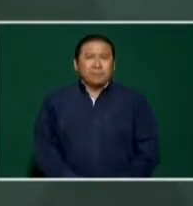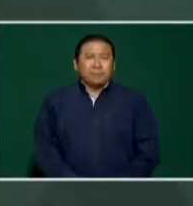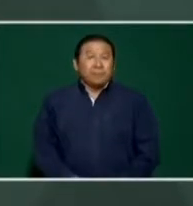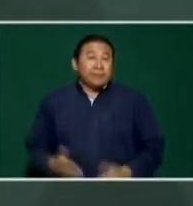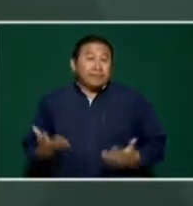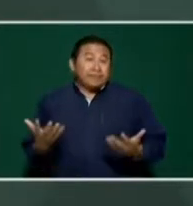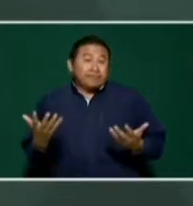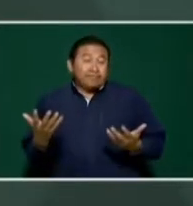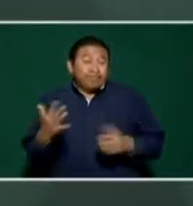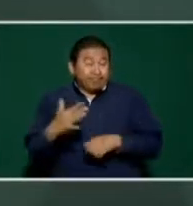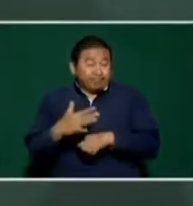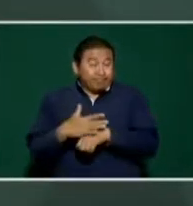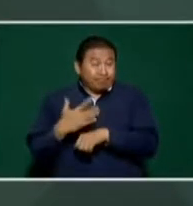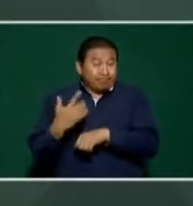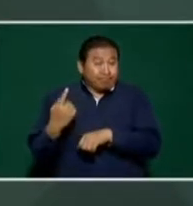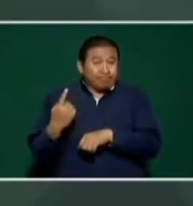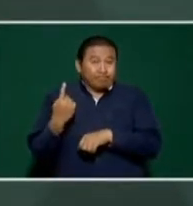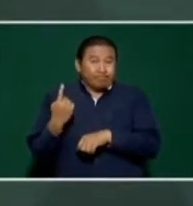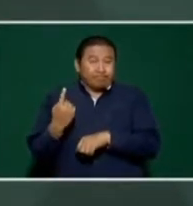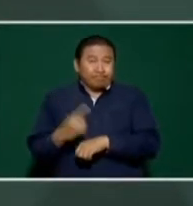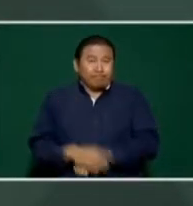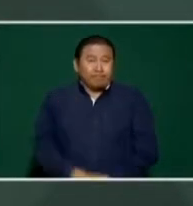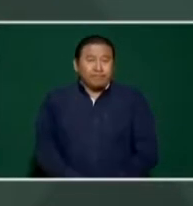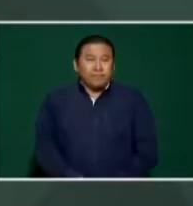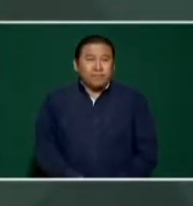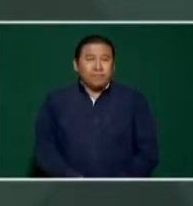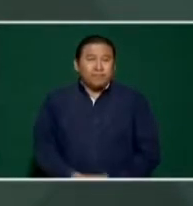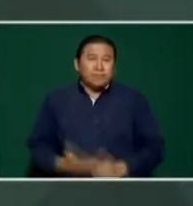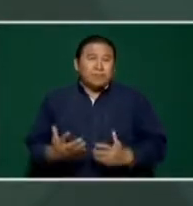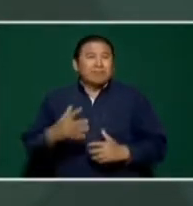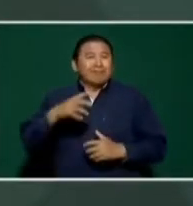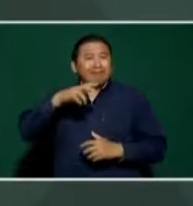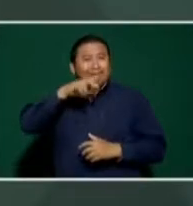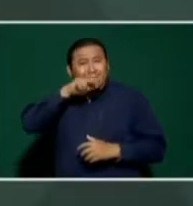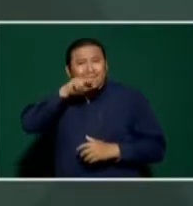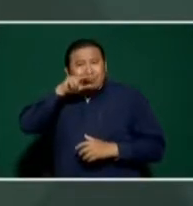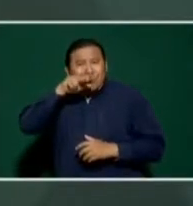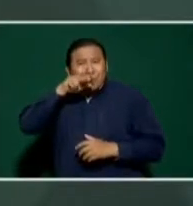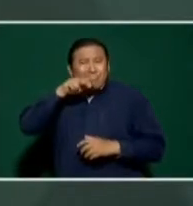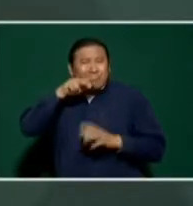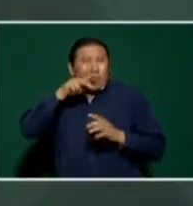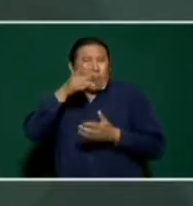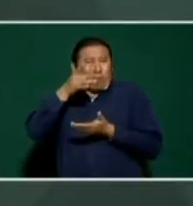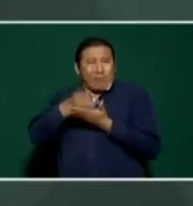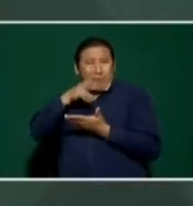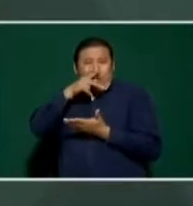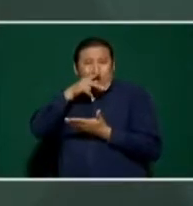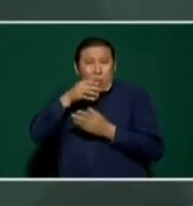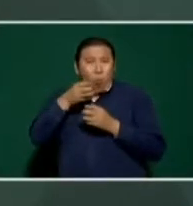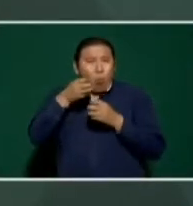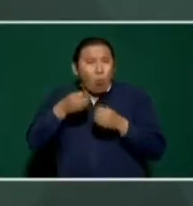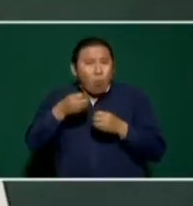por qué se preocupaban pero no se ocupaban